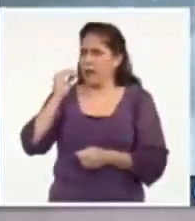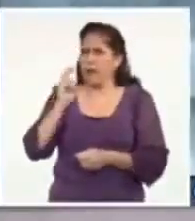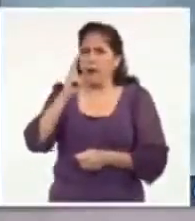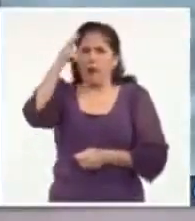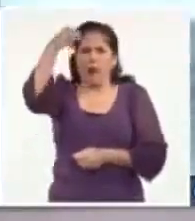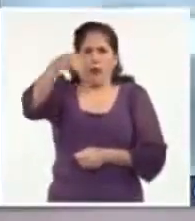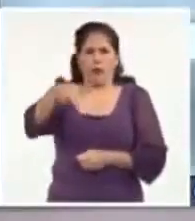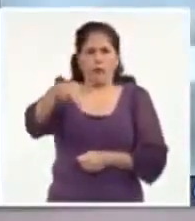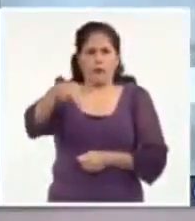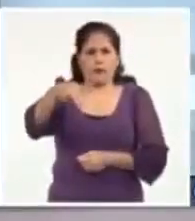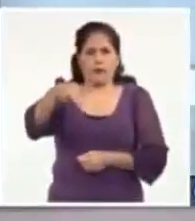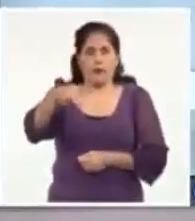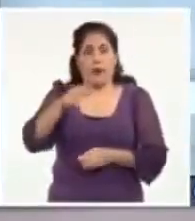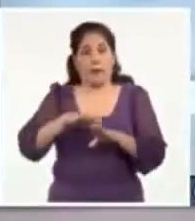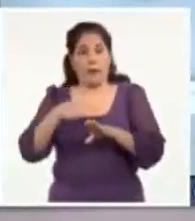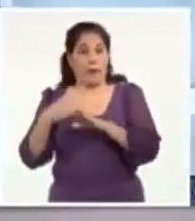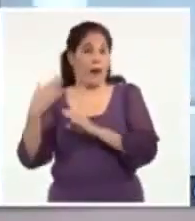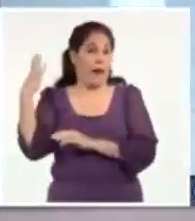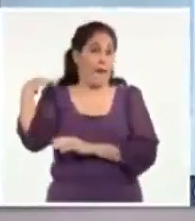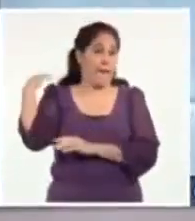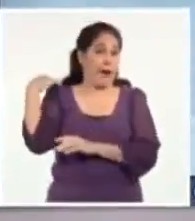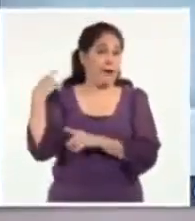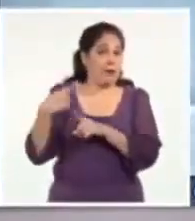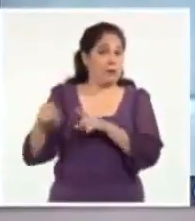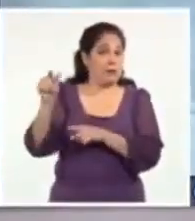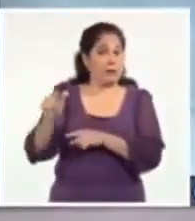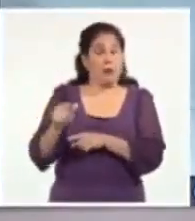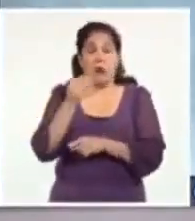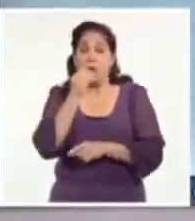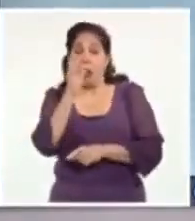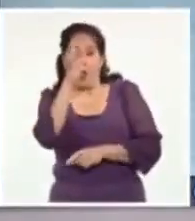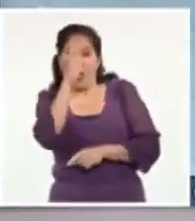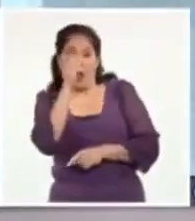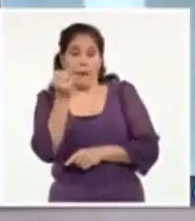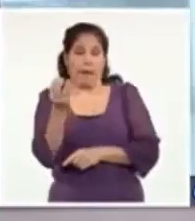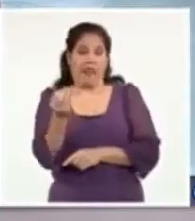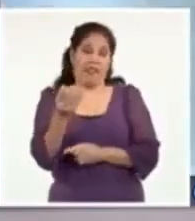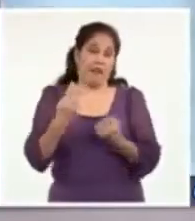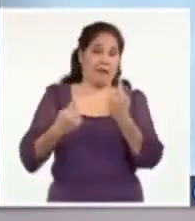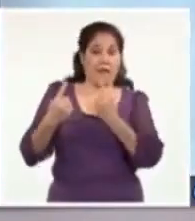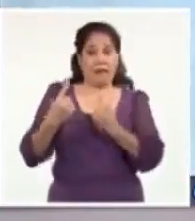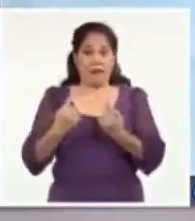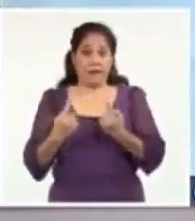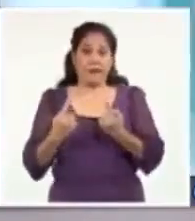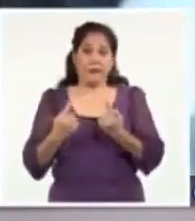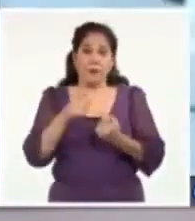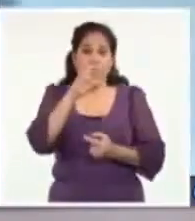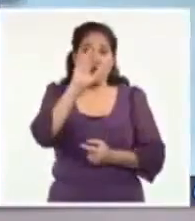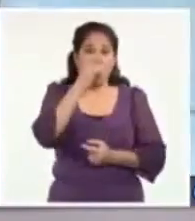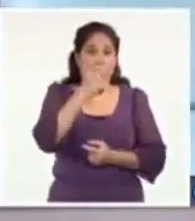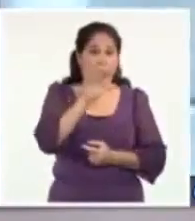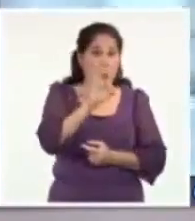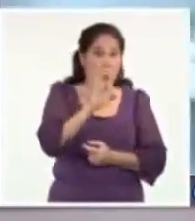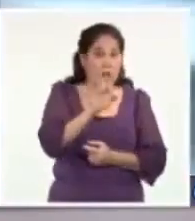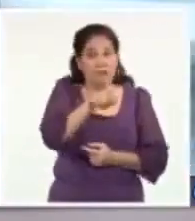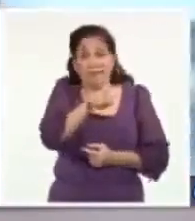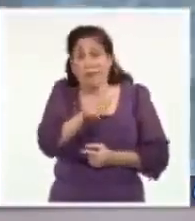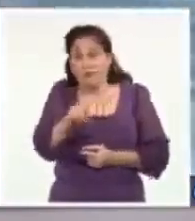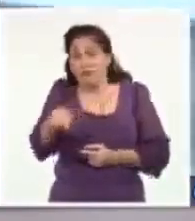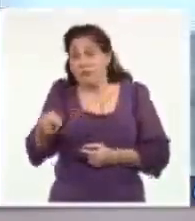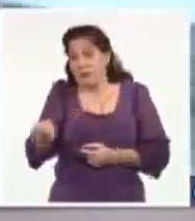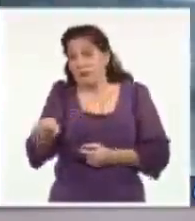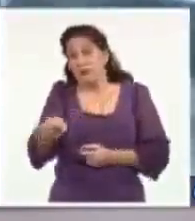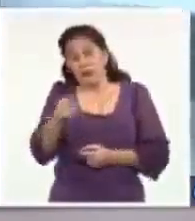por detrás de cámaras y micrófonos con unos seguidores creados a su imagen y excéntrica semejanza pero este trompista